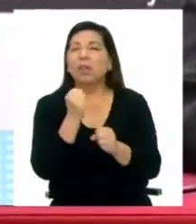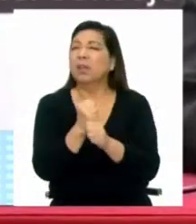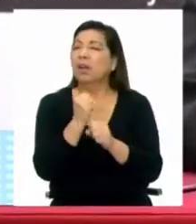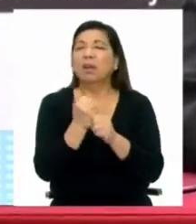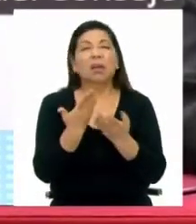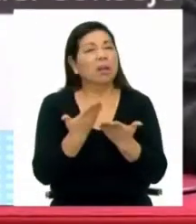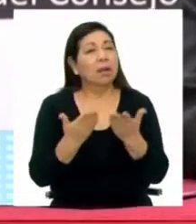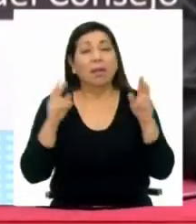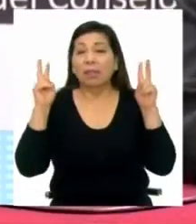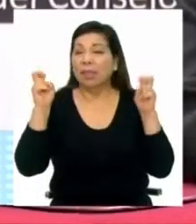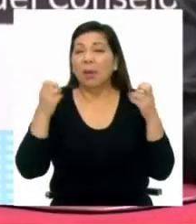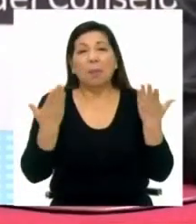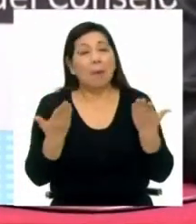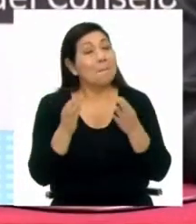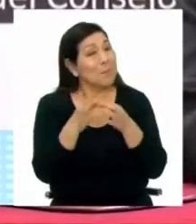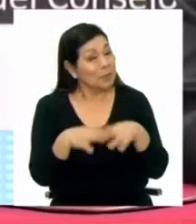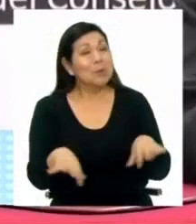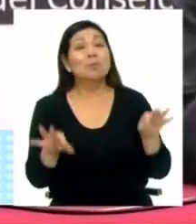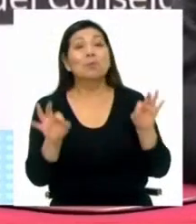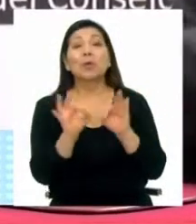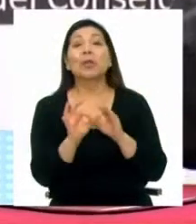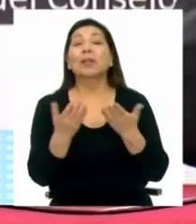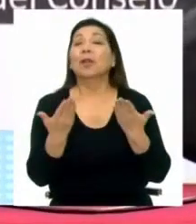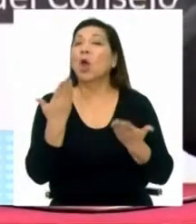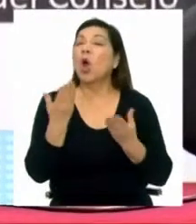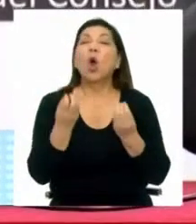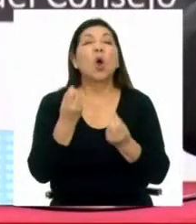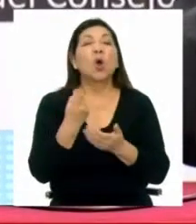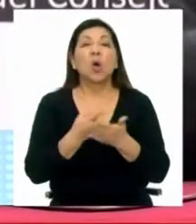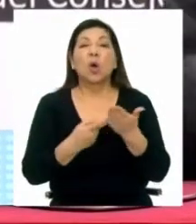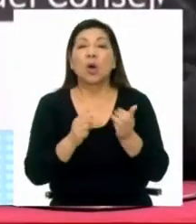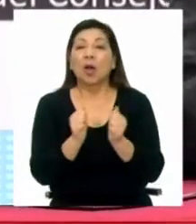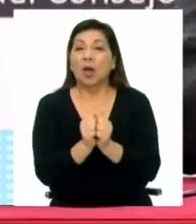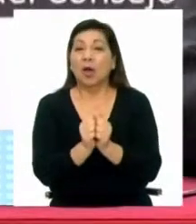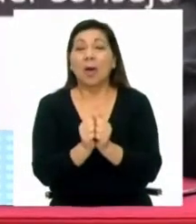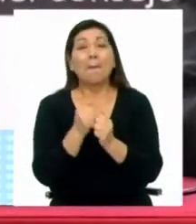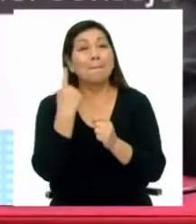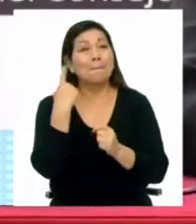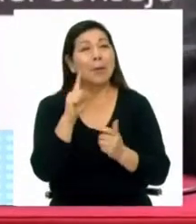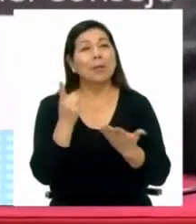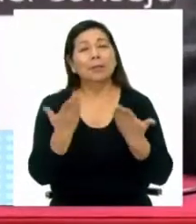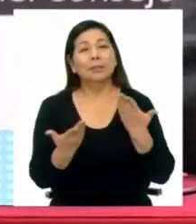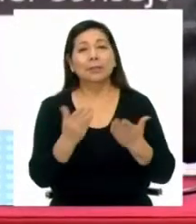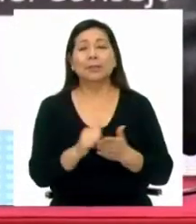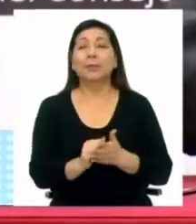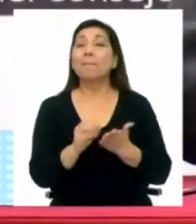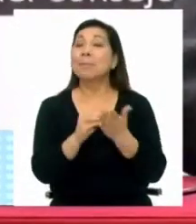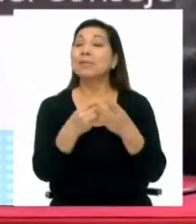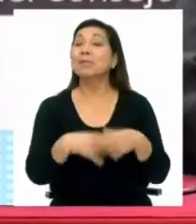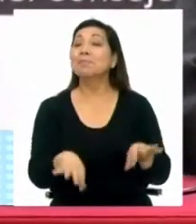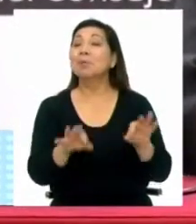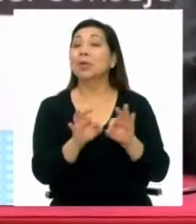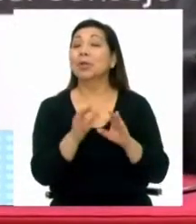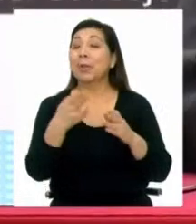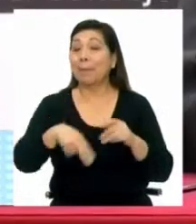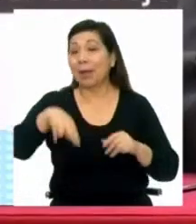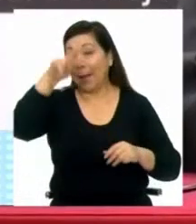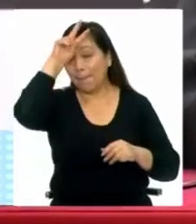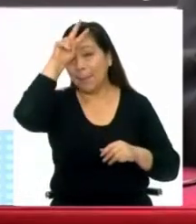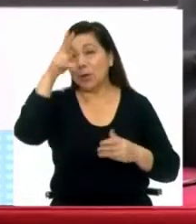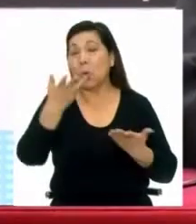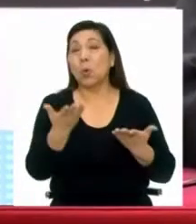trabajar temas fundamentales que tienen que ver con los asuntos prioritarios para el